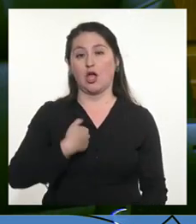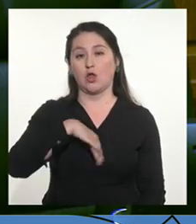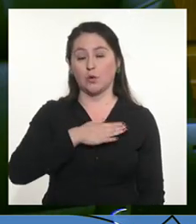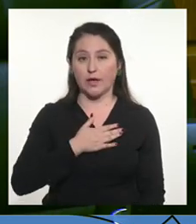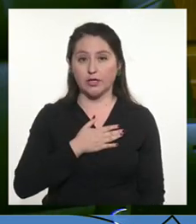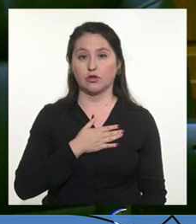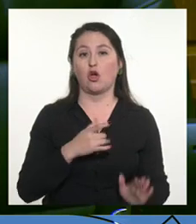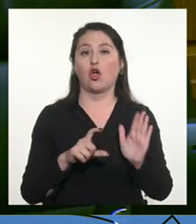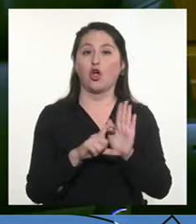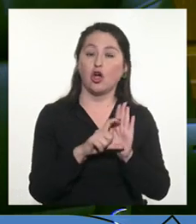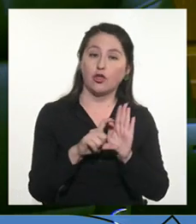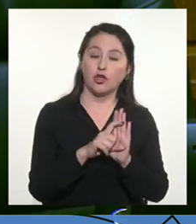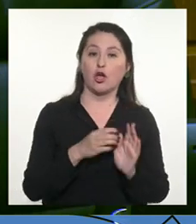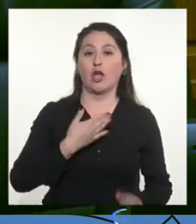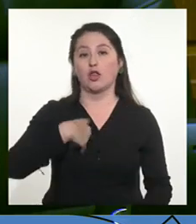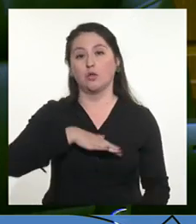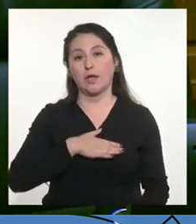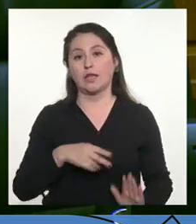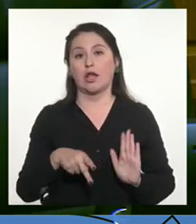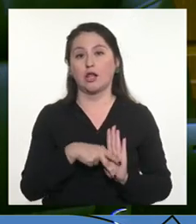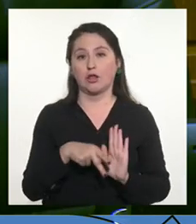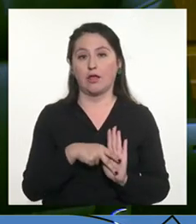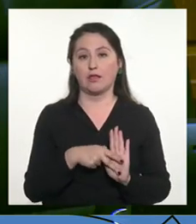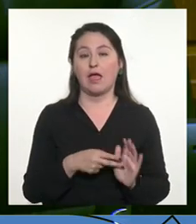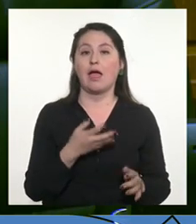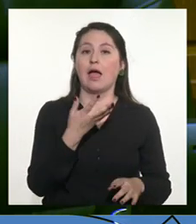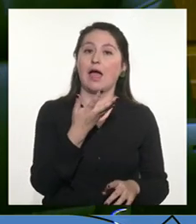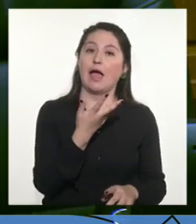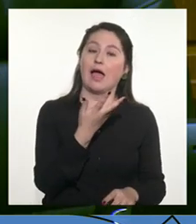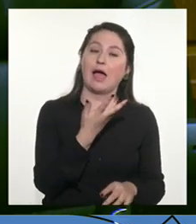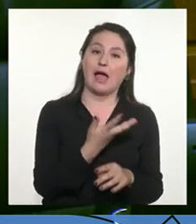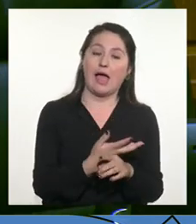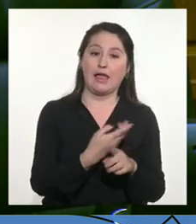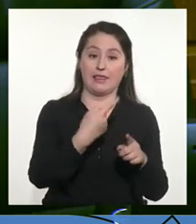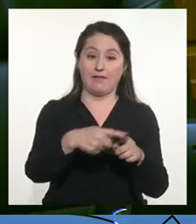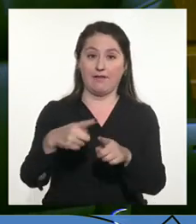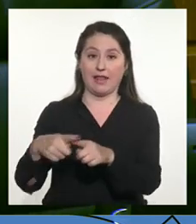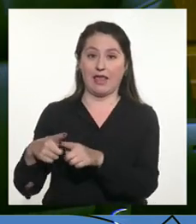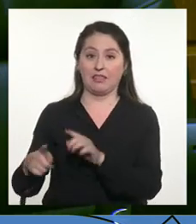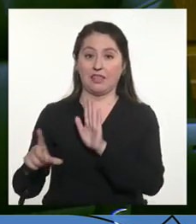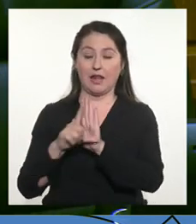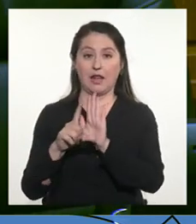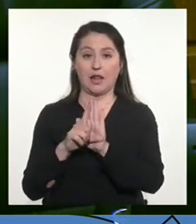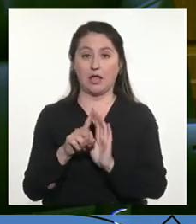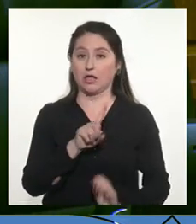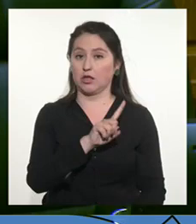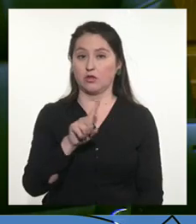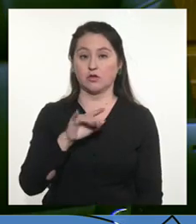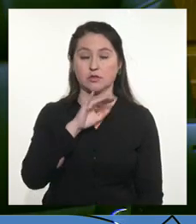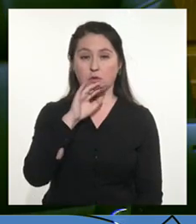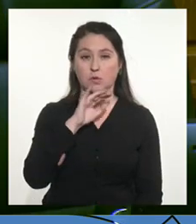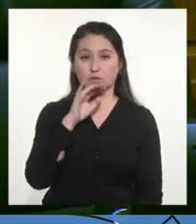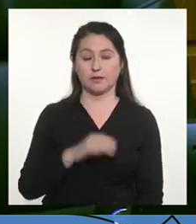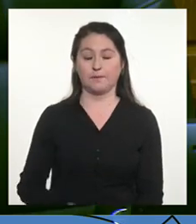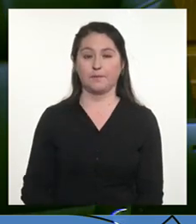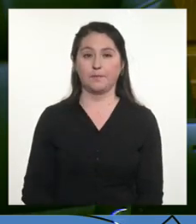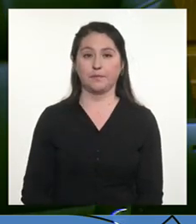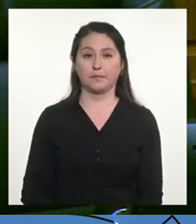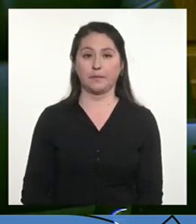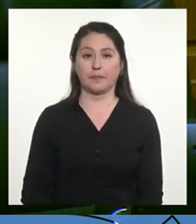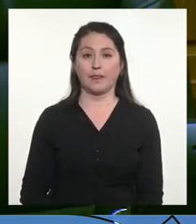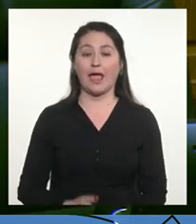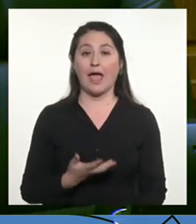en nuestras normas legislativas hay una serie de leyes que se encuentran en desuso hay una serie de